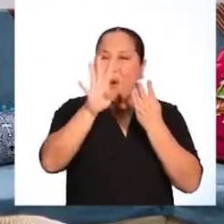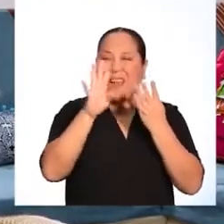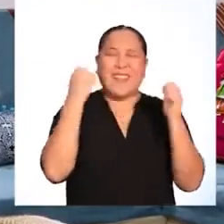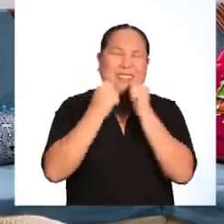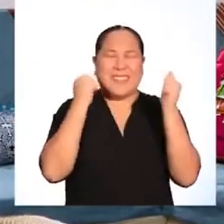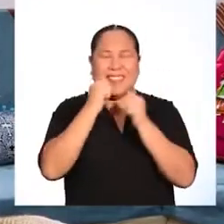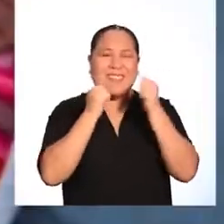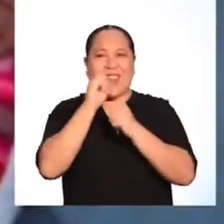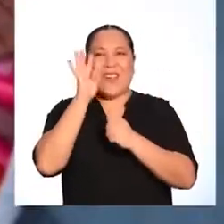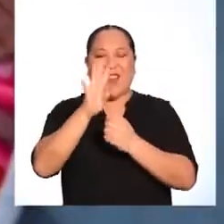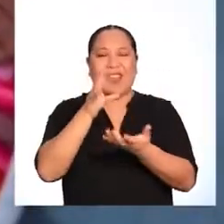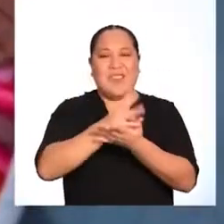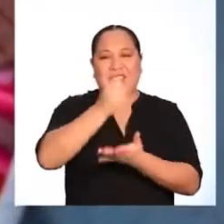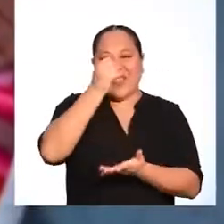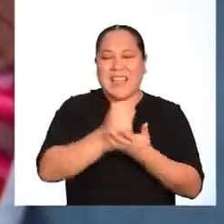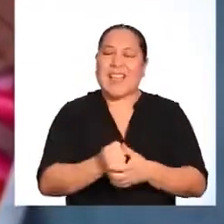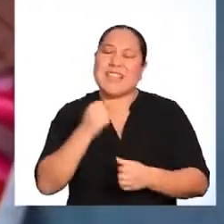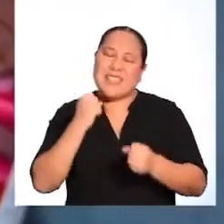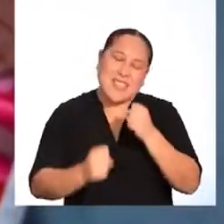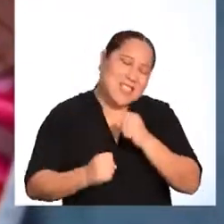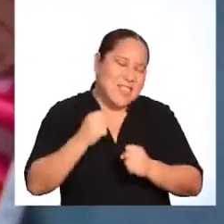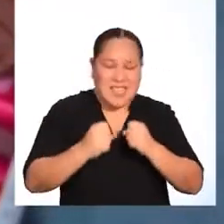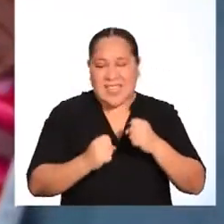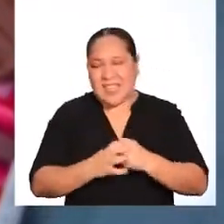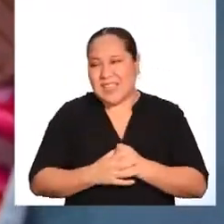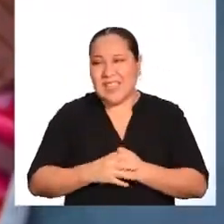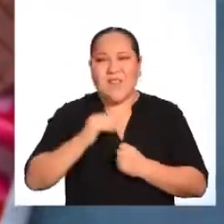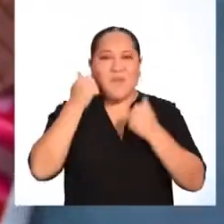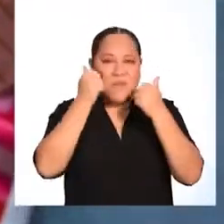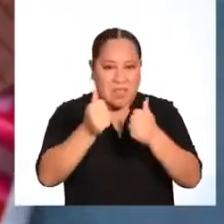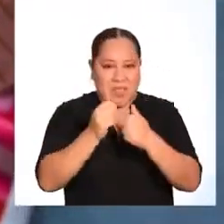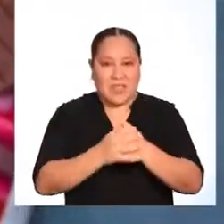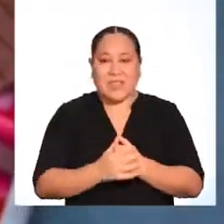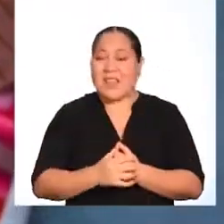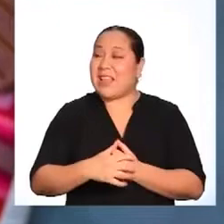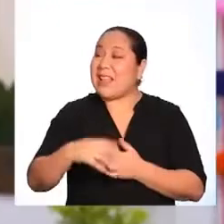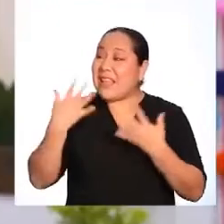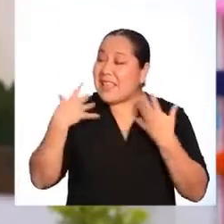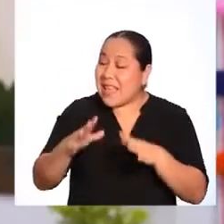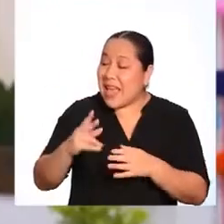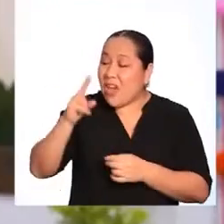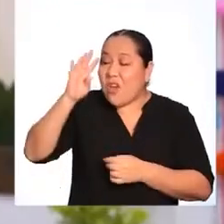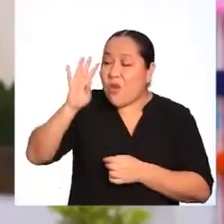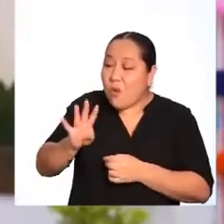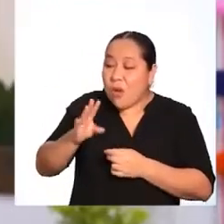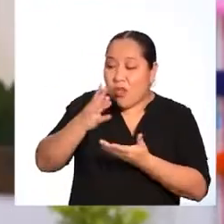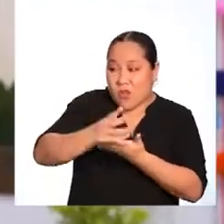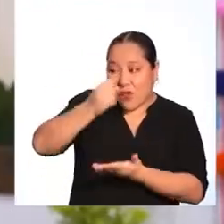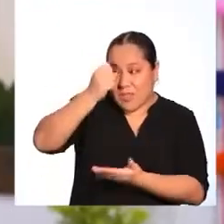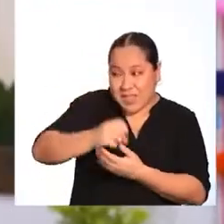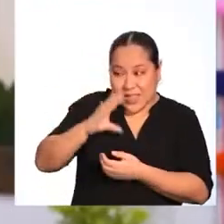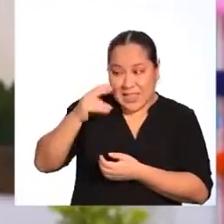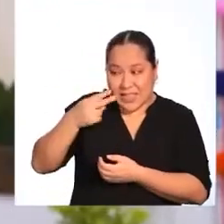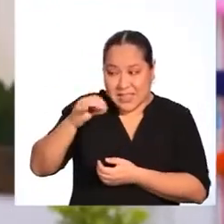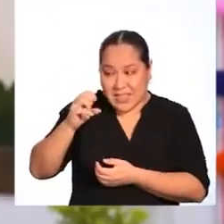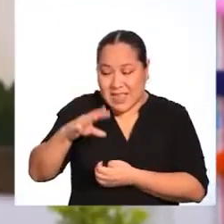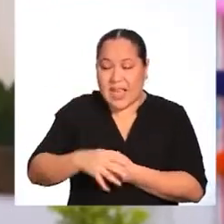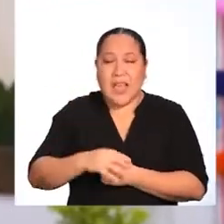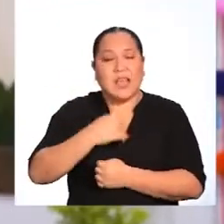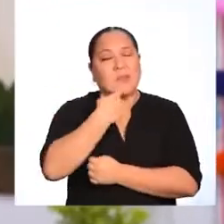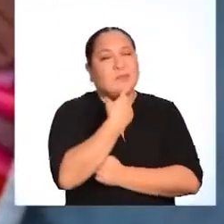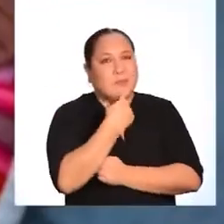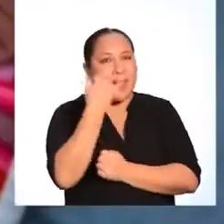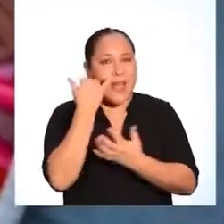4 de ella bien tenemos cuatro botellas chan casas y